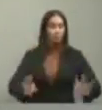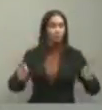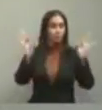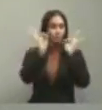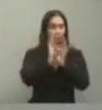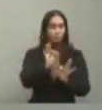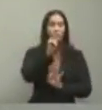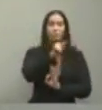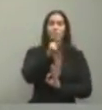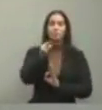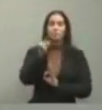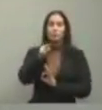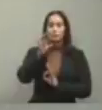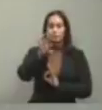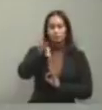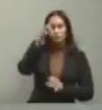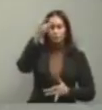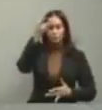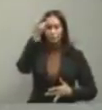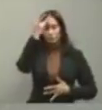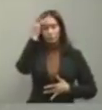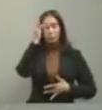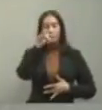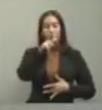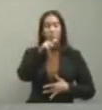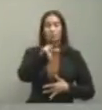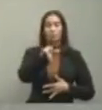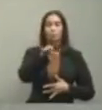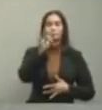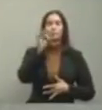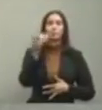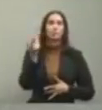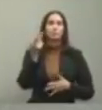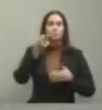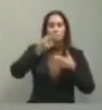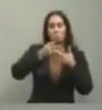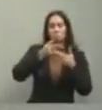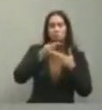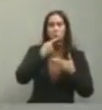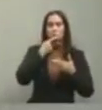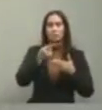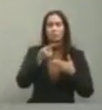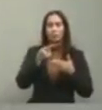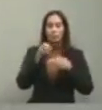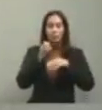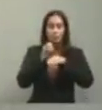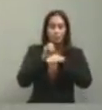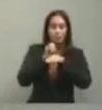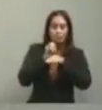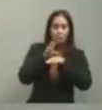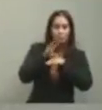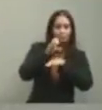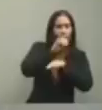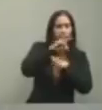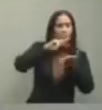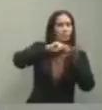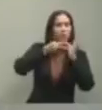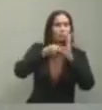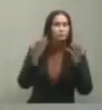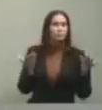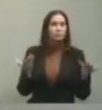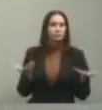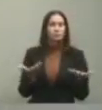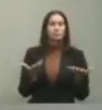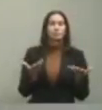prevalece es una definición de caso lo que nosotros llamamos los salubristas epidemiológica qué significa esto